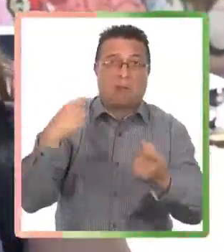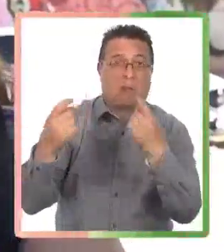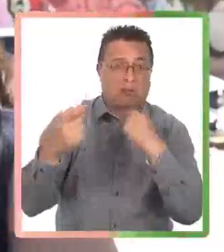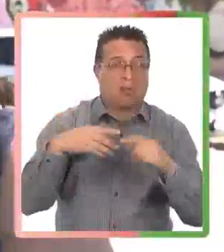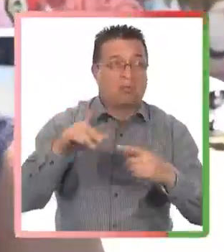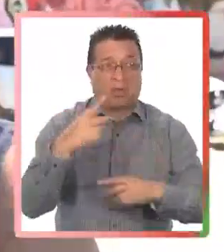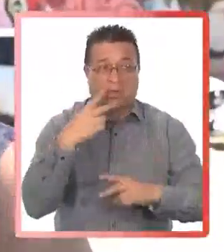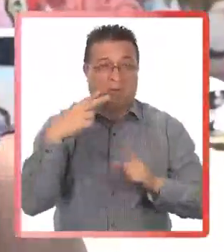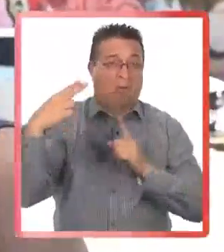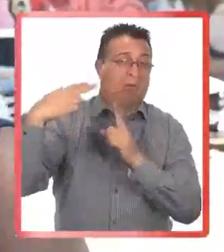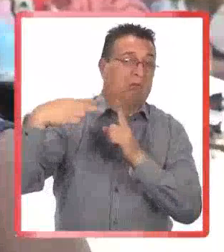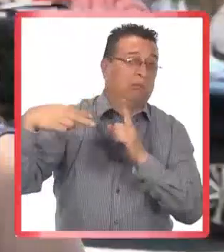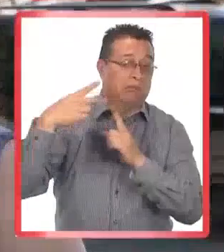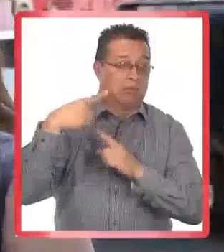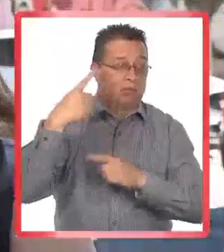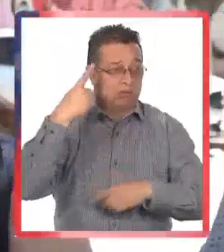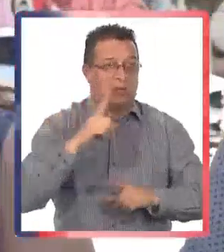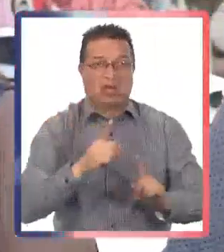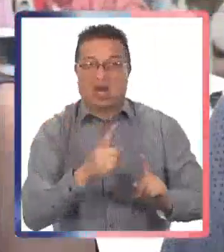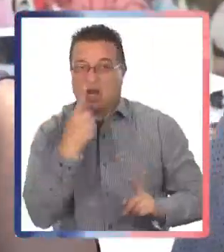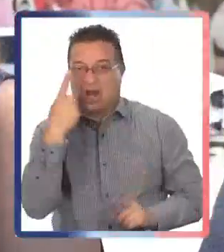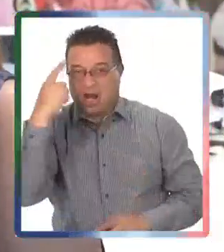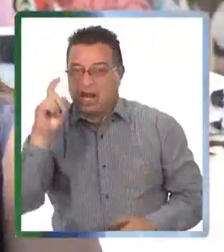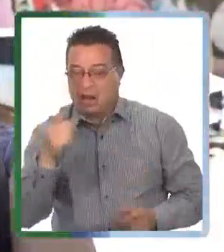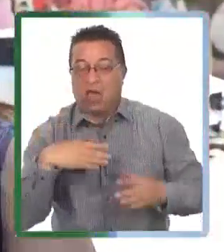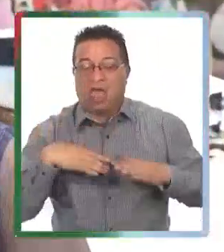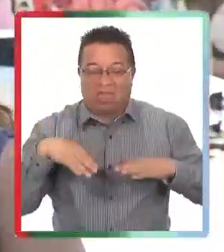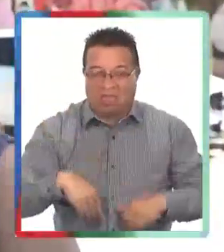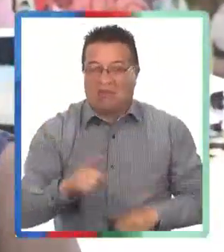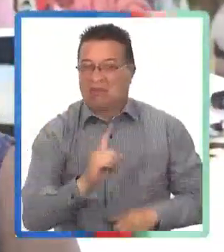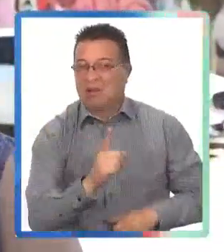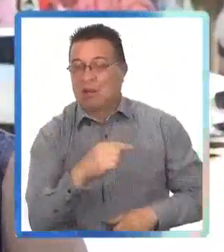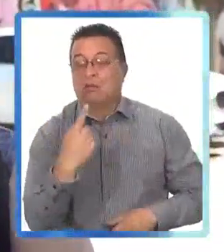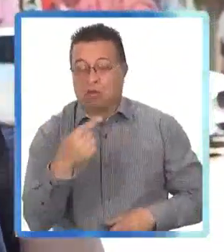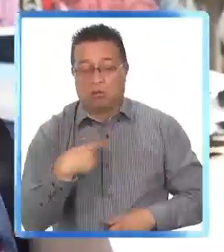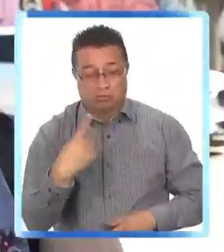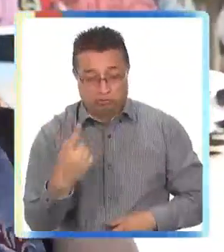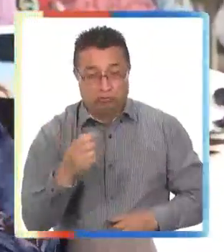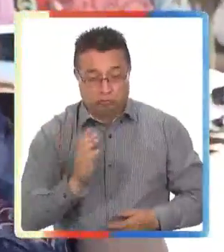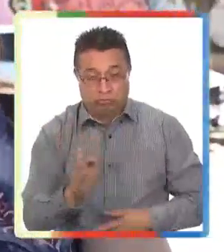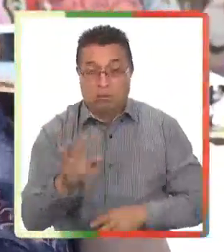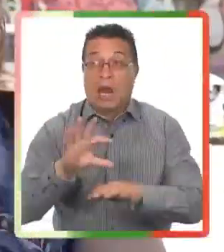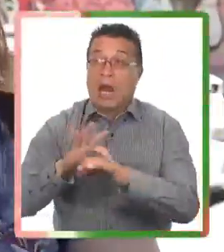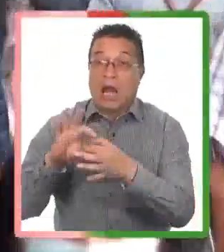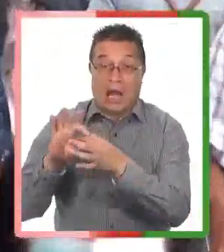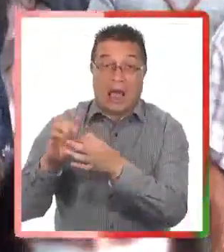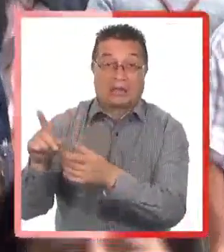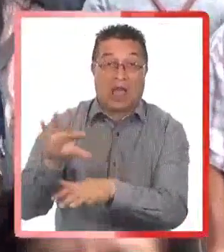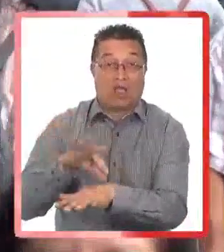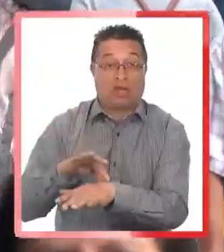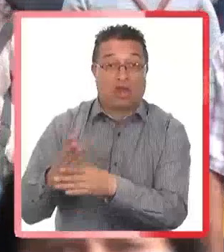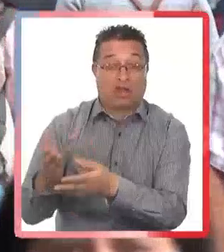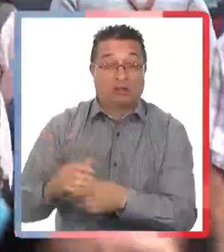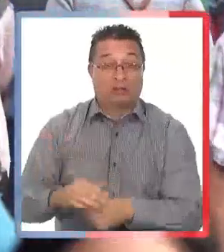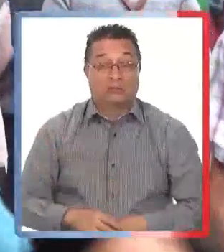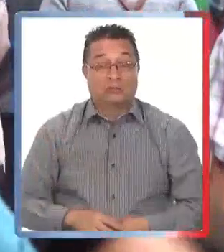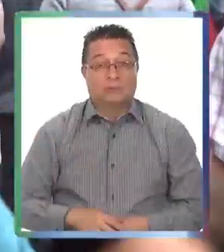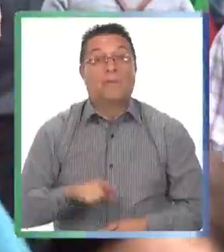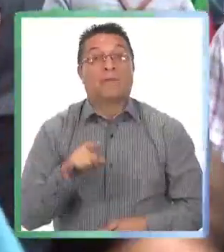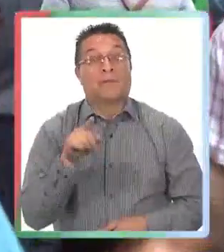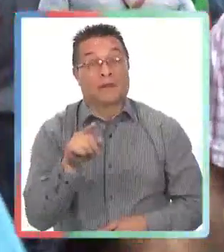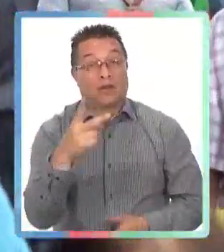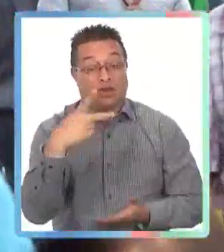y me decía, no creo que sea depresión, y efectivamente una depresión, y pude salir adelante gracias a los médicos. A comienzos